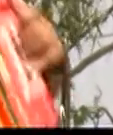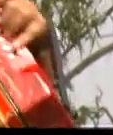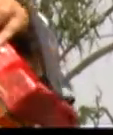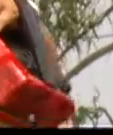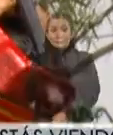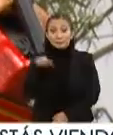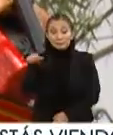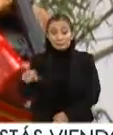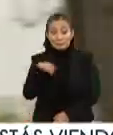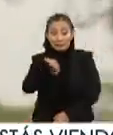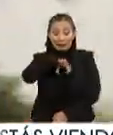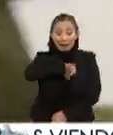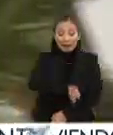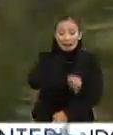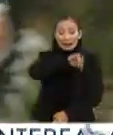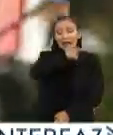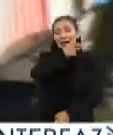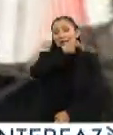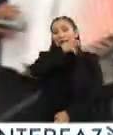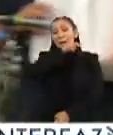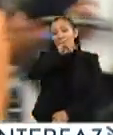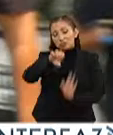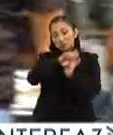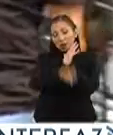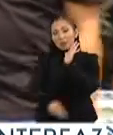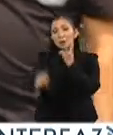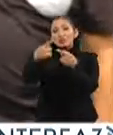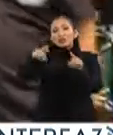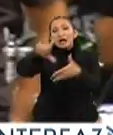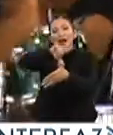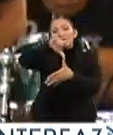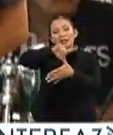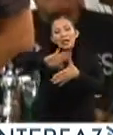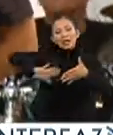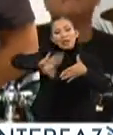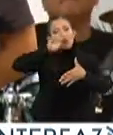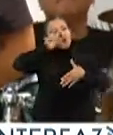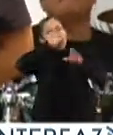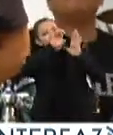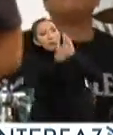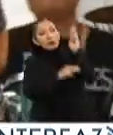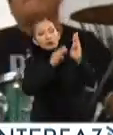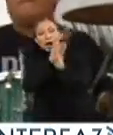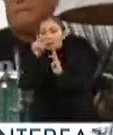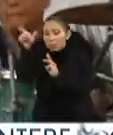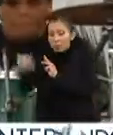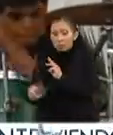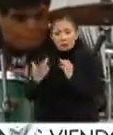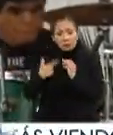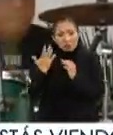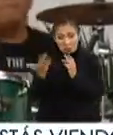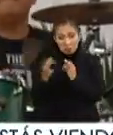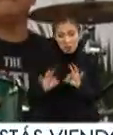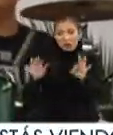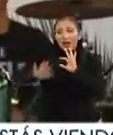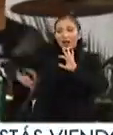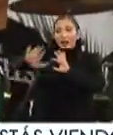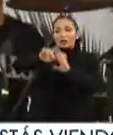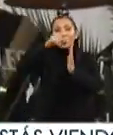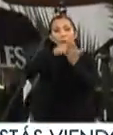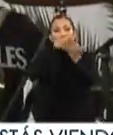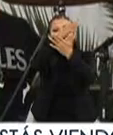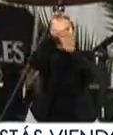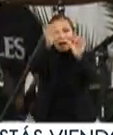El fan de Gabriel García Márquez se ha vuelto un referente de la música latinoamericana a nivel mundial y un personaje de gran relevancia en los